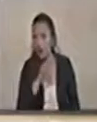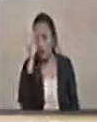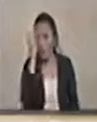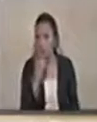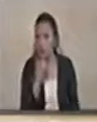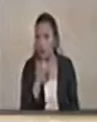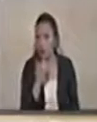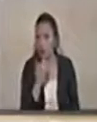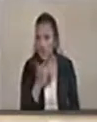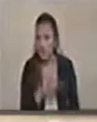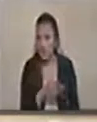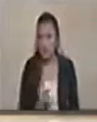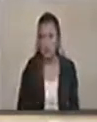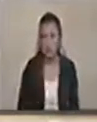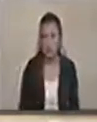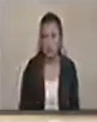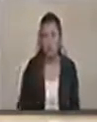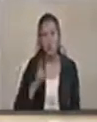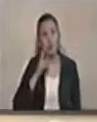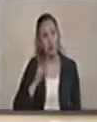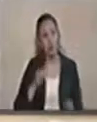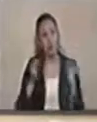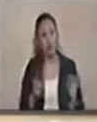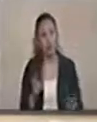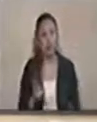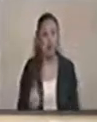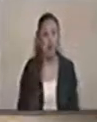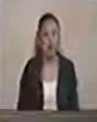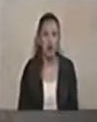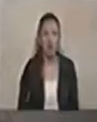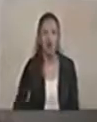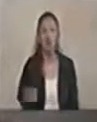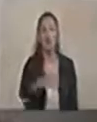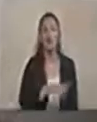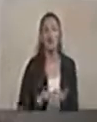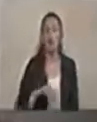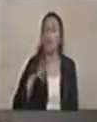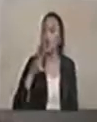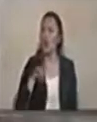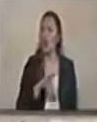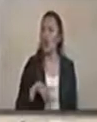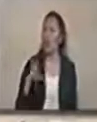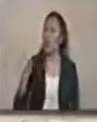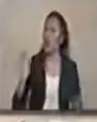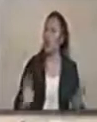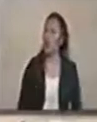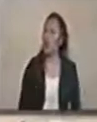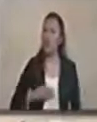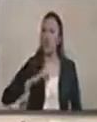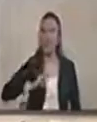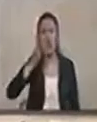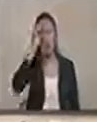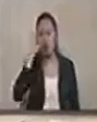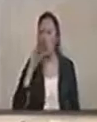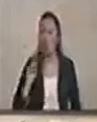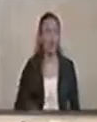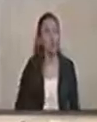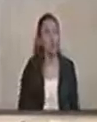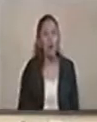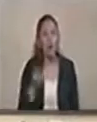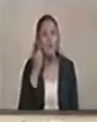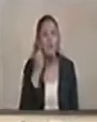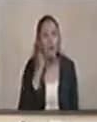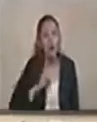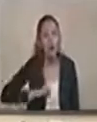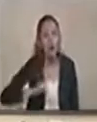no existe el derecho a drogarse. Existe el derecho de ese niño a llegar vivo a su casa. Existe el